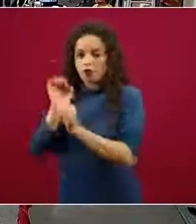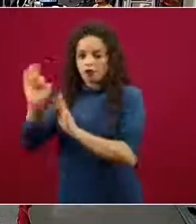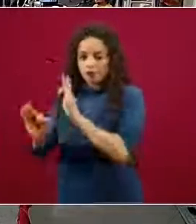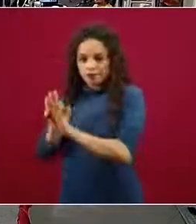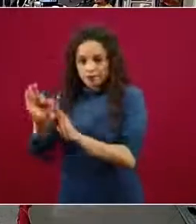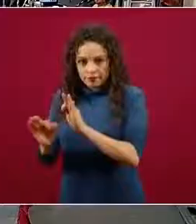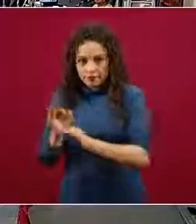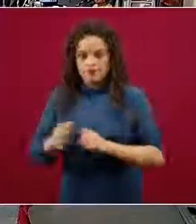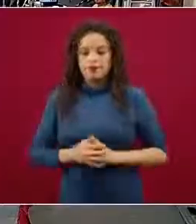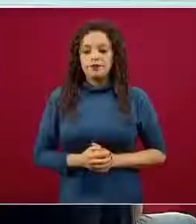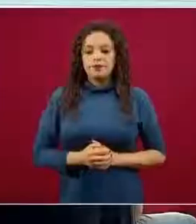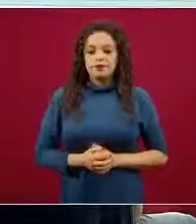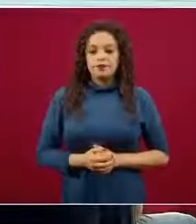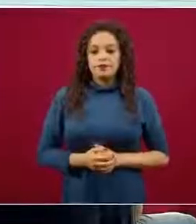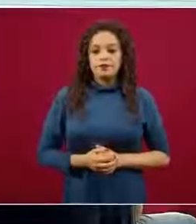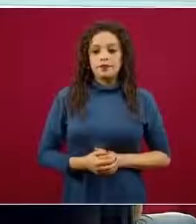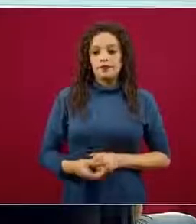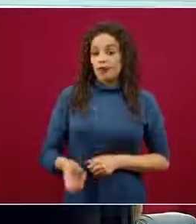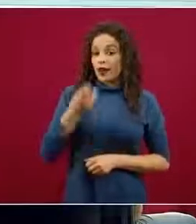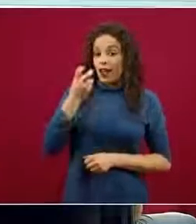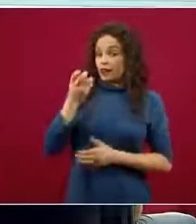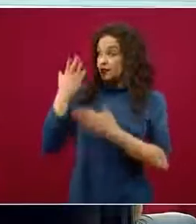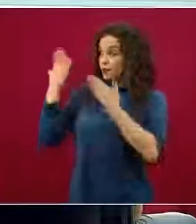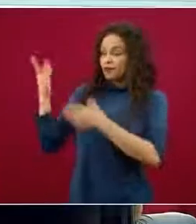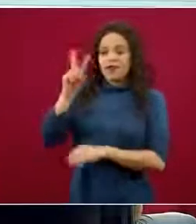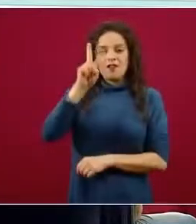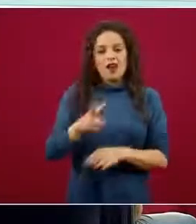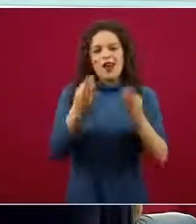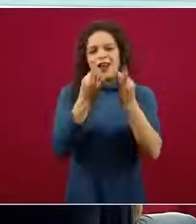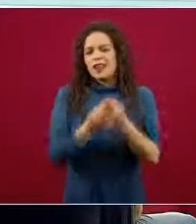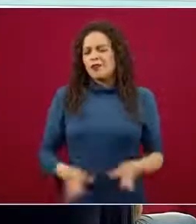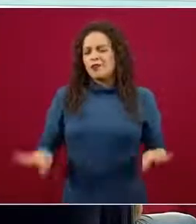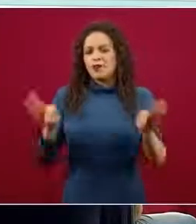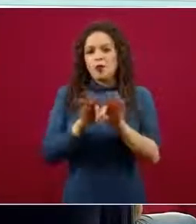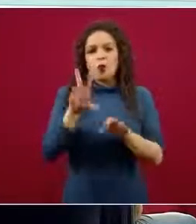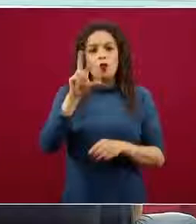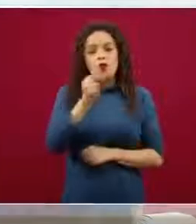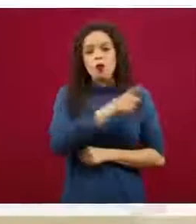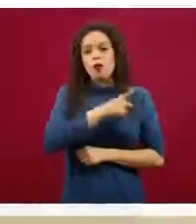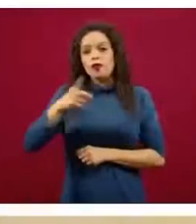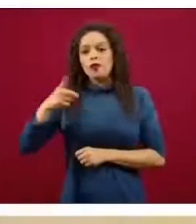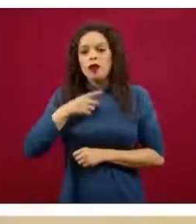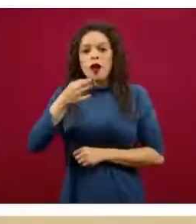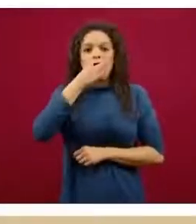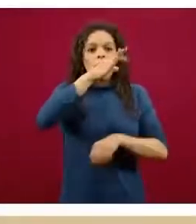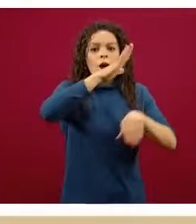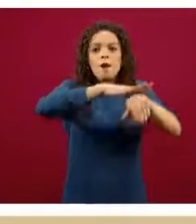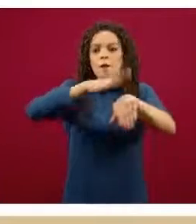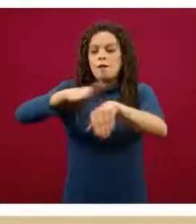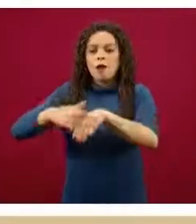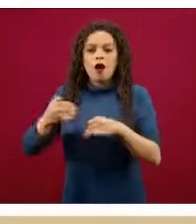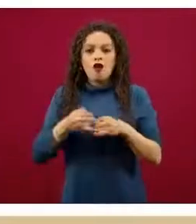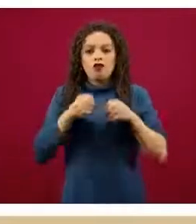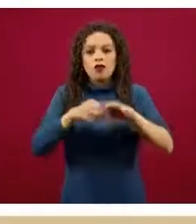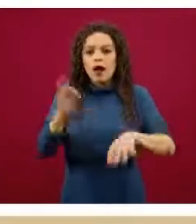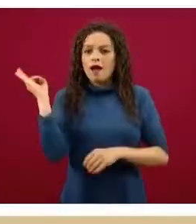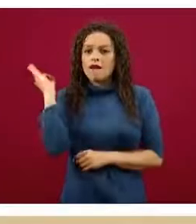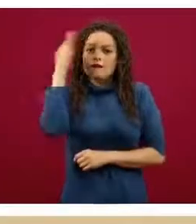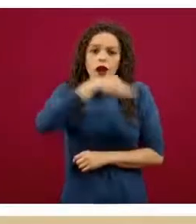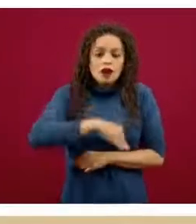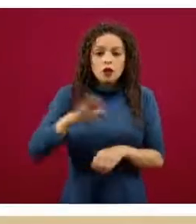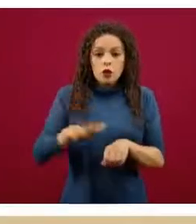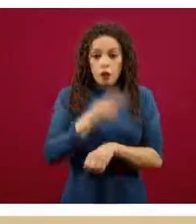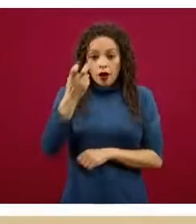Finalmente, esto es súper importante, no hay que compartir noticias falsas. Al compartir noticias falsas provocamos pánico y